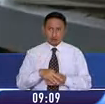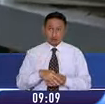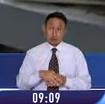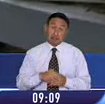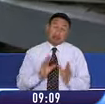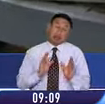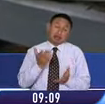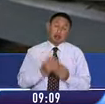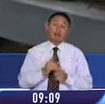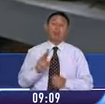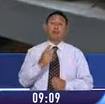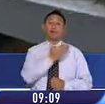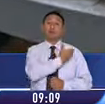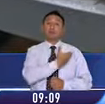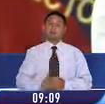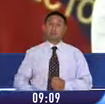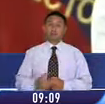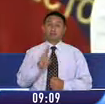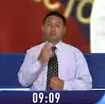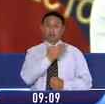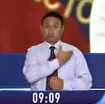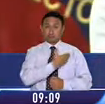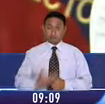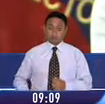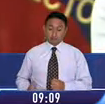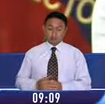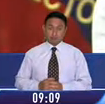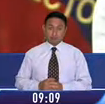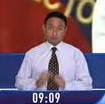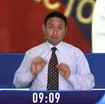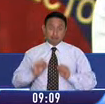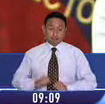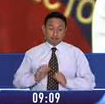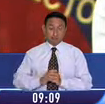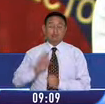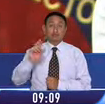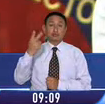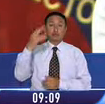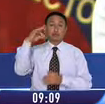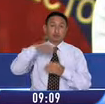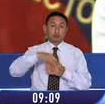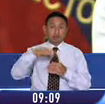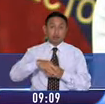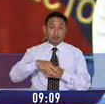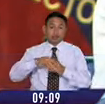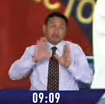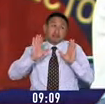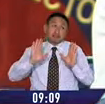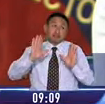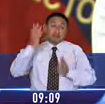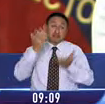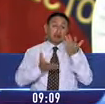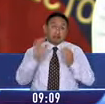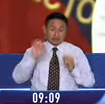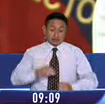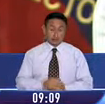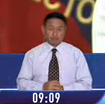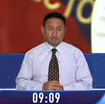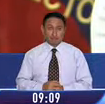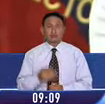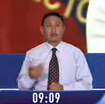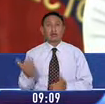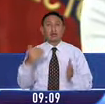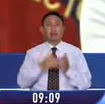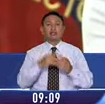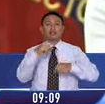de presidente y vicepresidente. Si es que se presentara la segunda vuelta como es un supuesto, tendríamos que